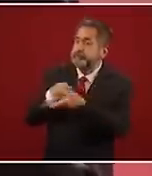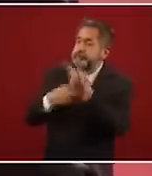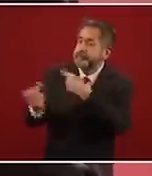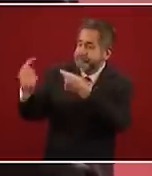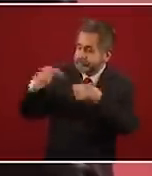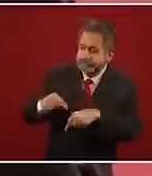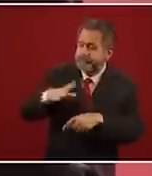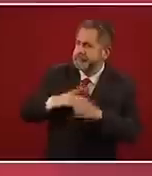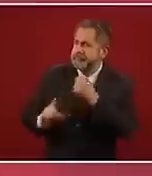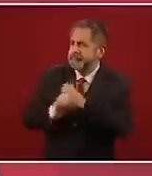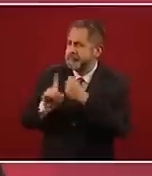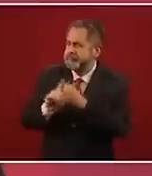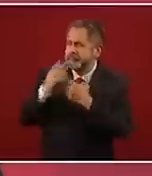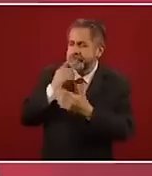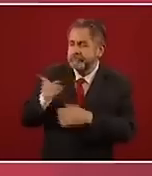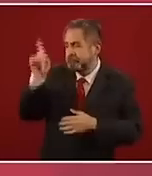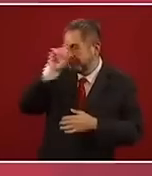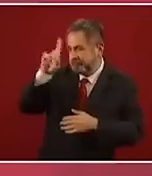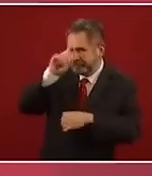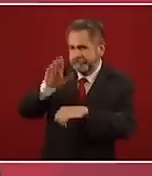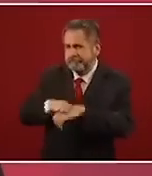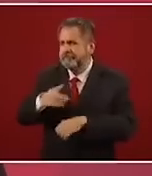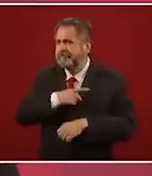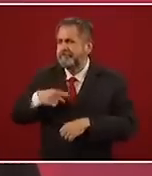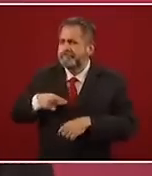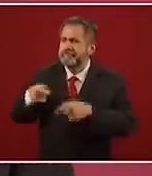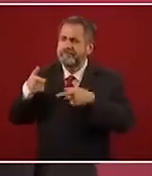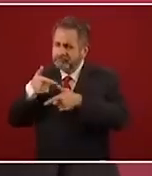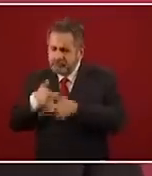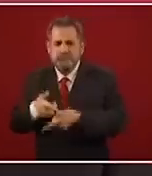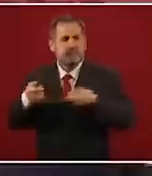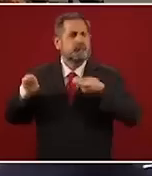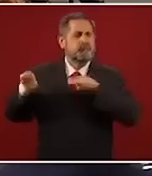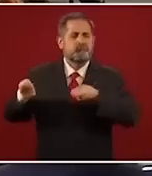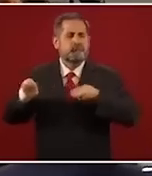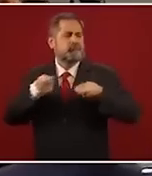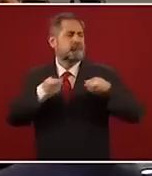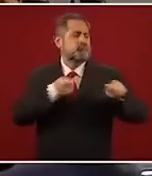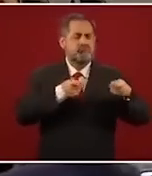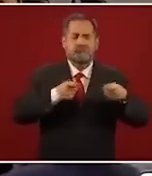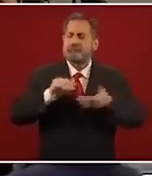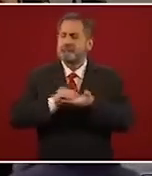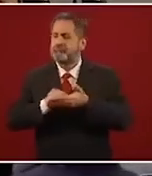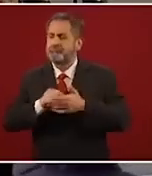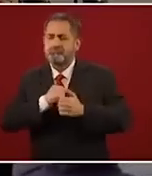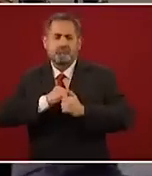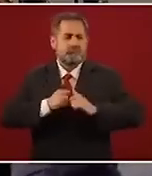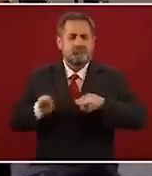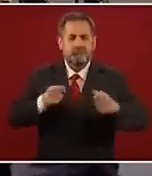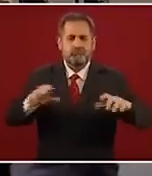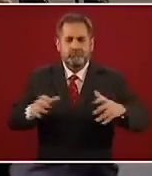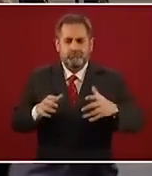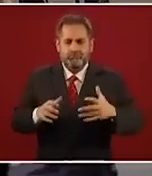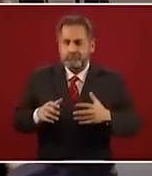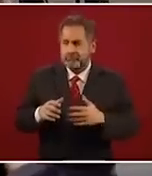problema, y le da algunas recomendaciones. Hay que mantener los fueros, hay que mantener los privilegios a las dos